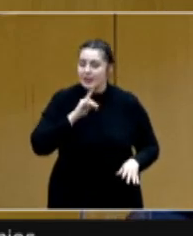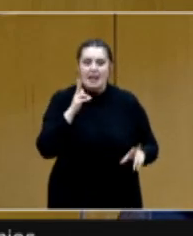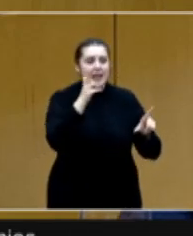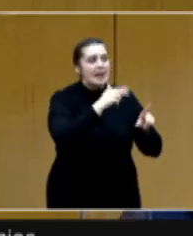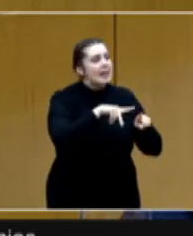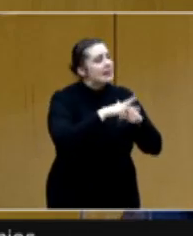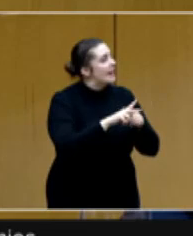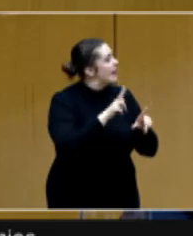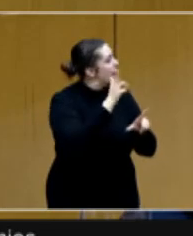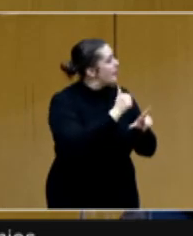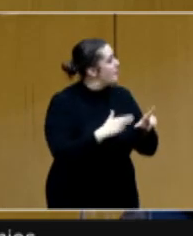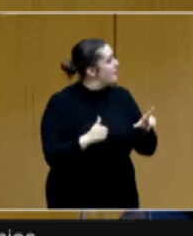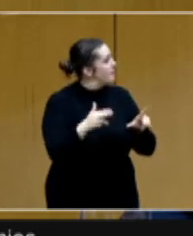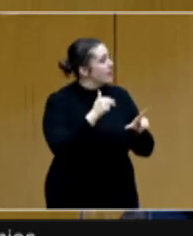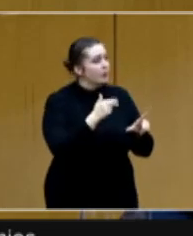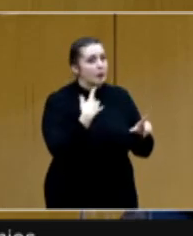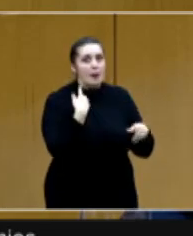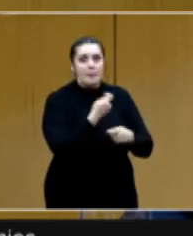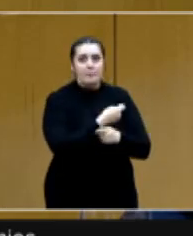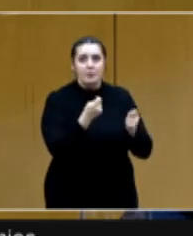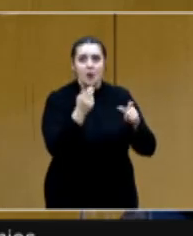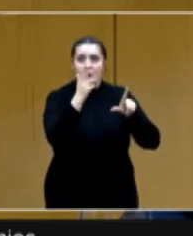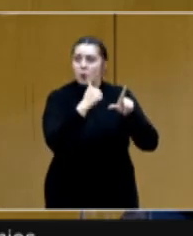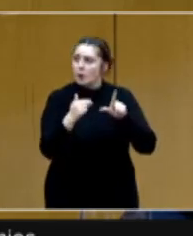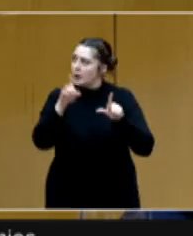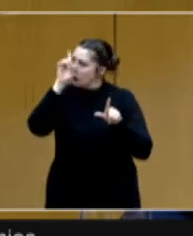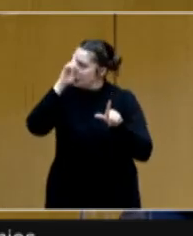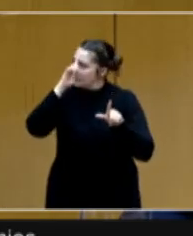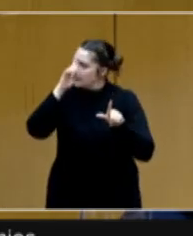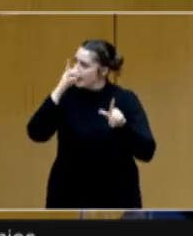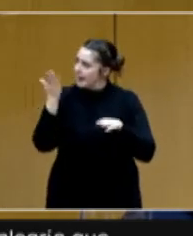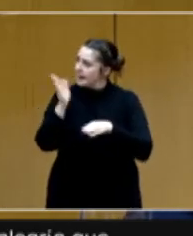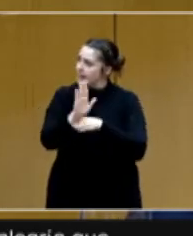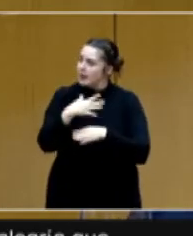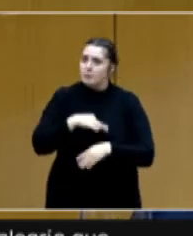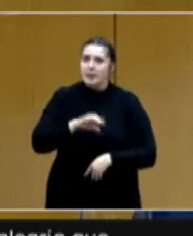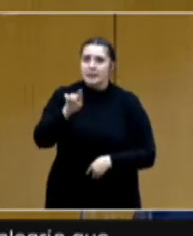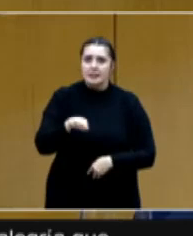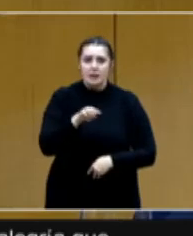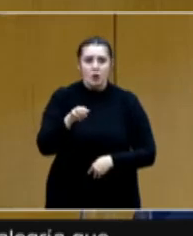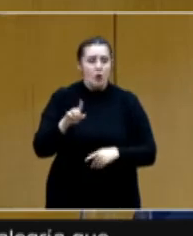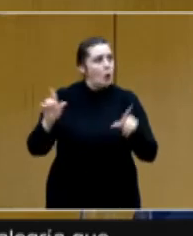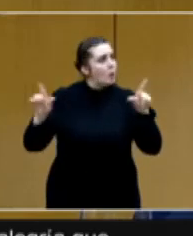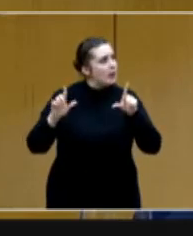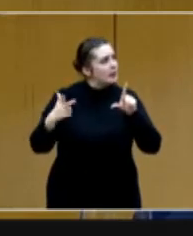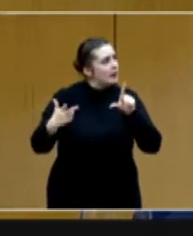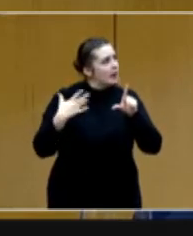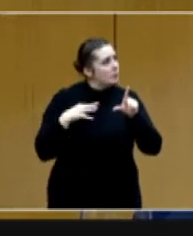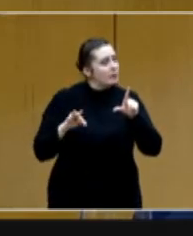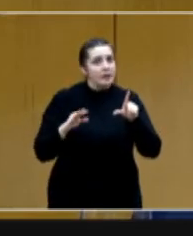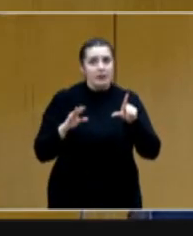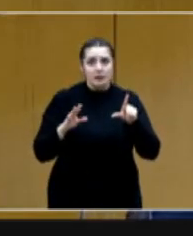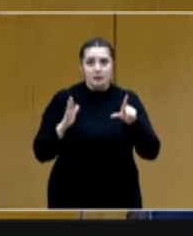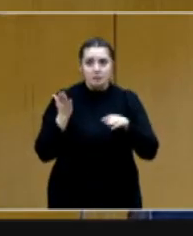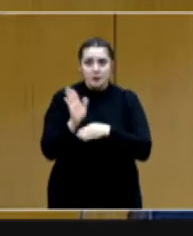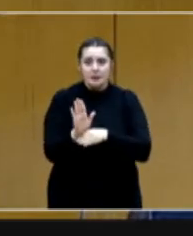han presentado unos cuadros no sé si los van a poder enseñar o mostrar en alguna de las cámaras Sí verdad perfecto